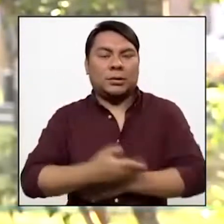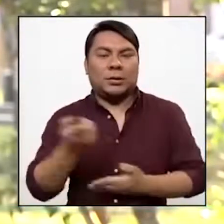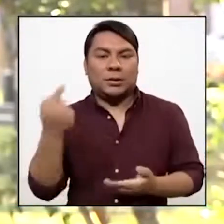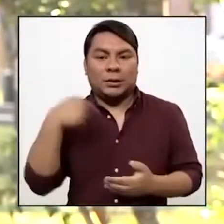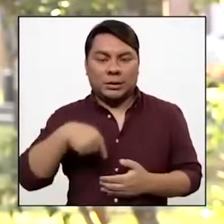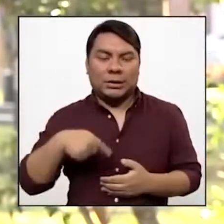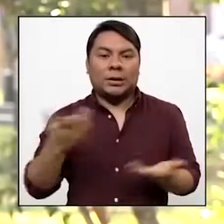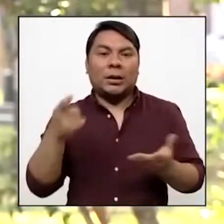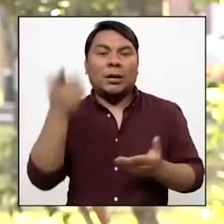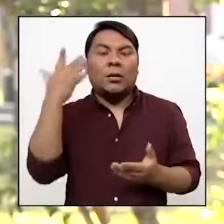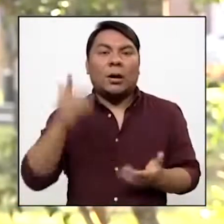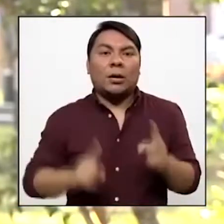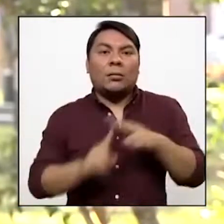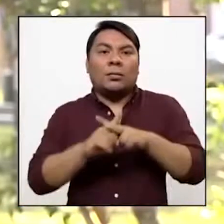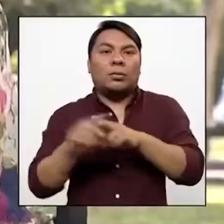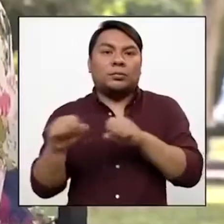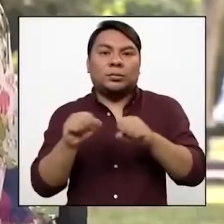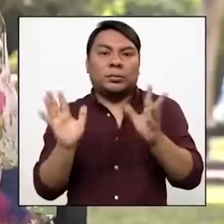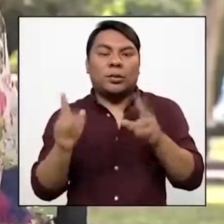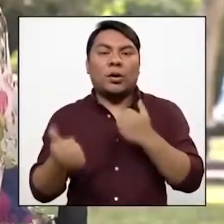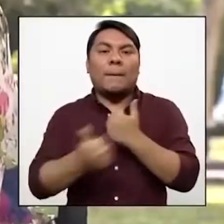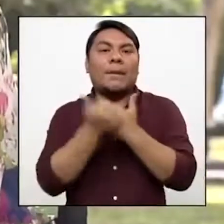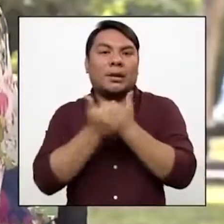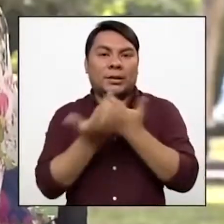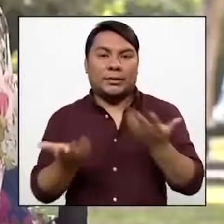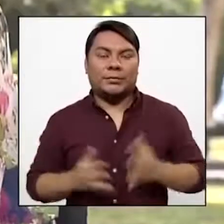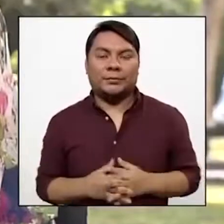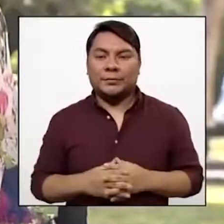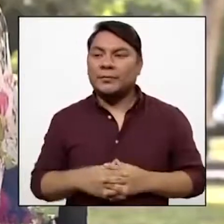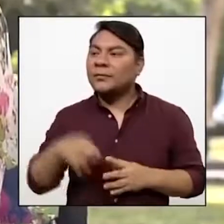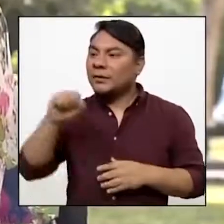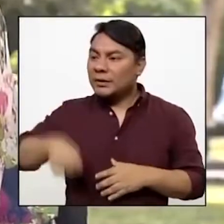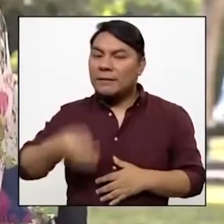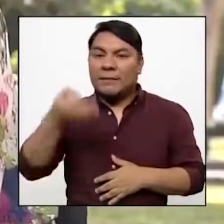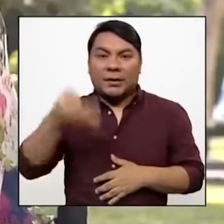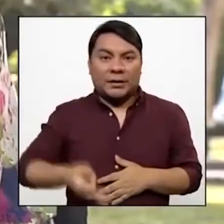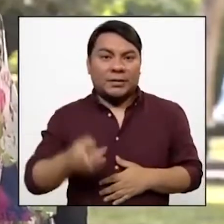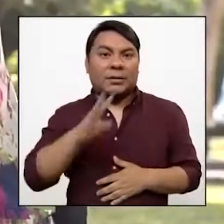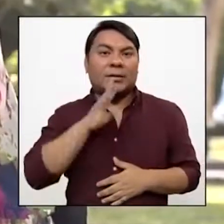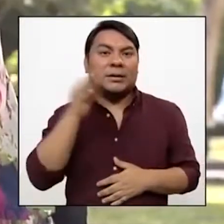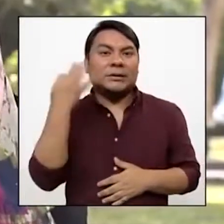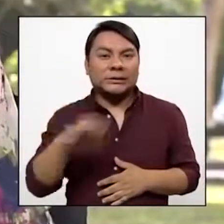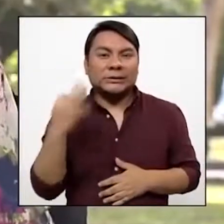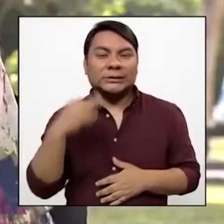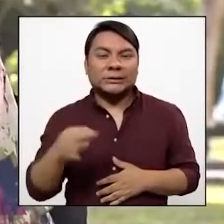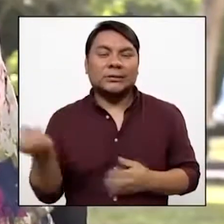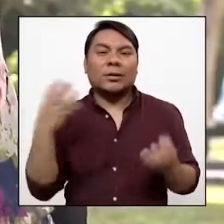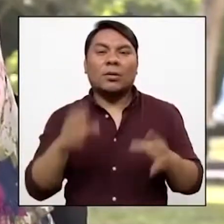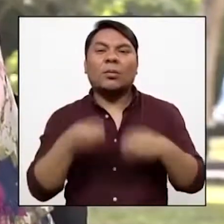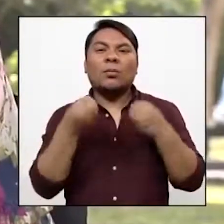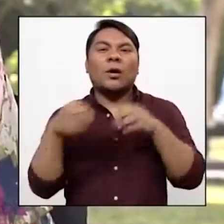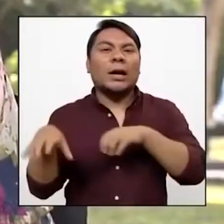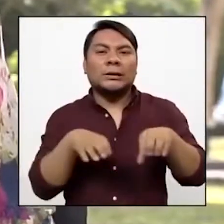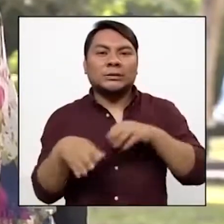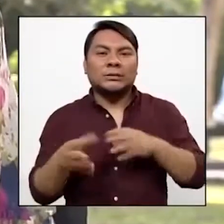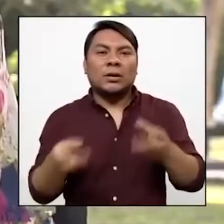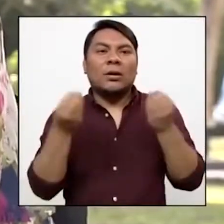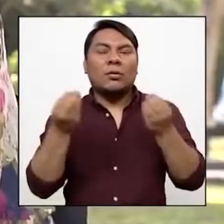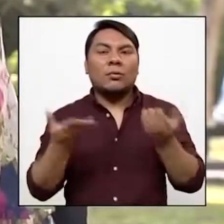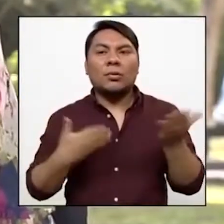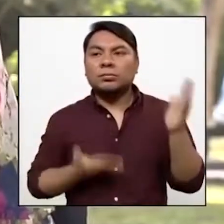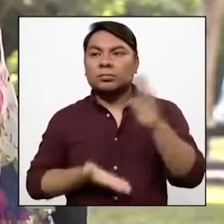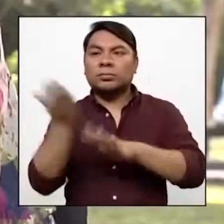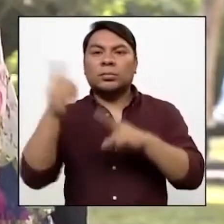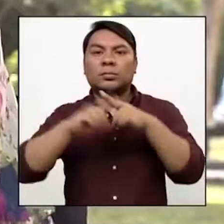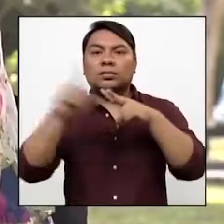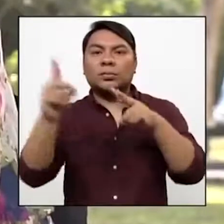nos encontremos en situación de riesgo. Sí, de verdad que muchas veces se habla de cómo hacer, cómo salir,